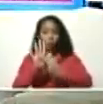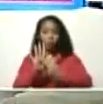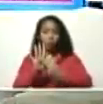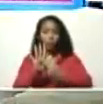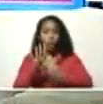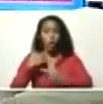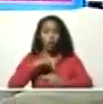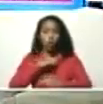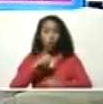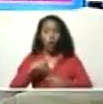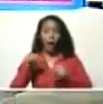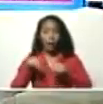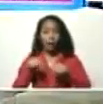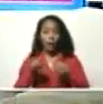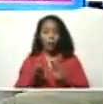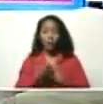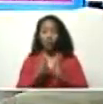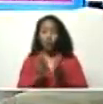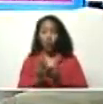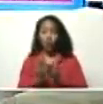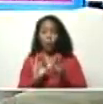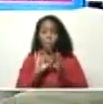Estábamos en pleno mundo unipolar.